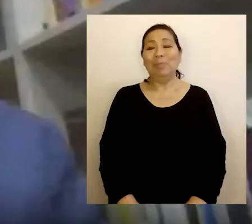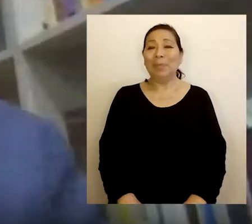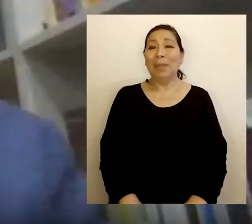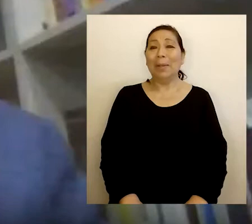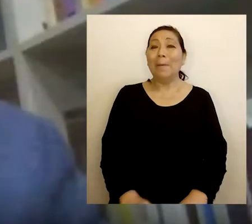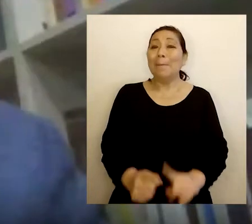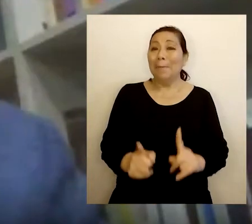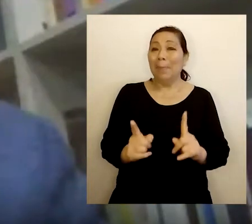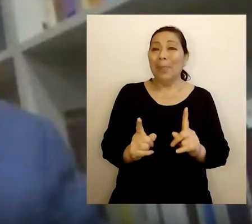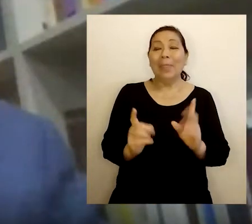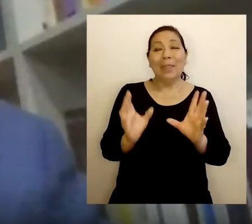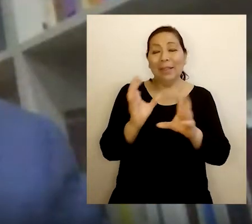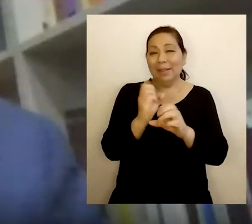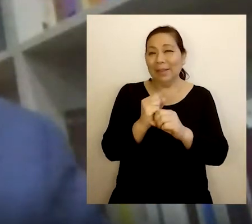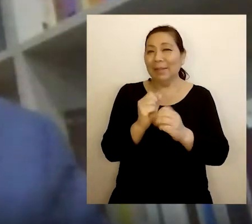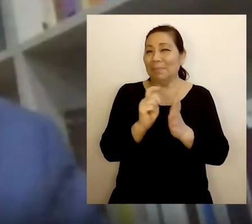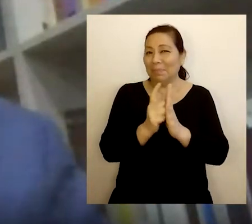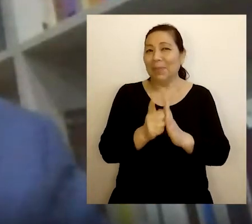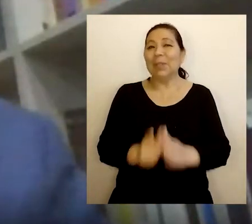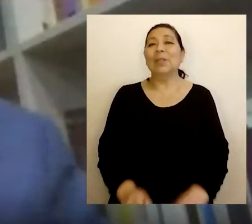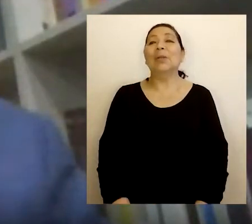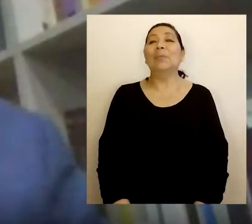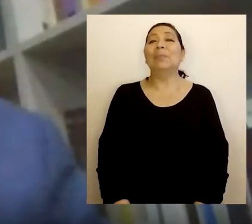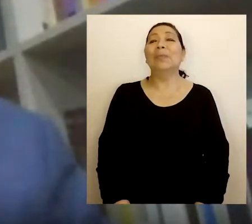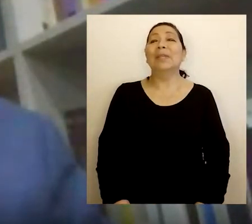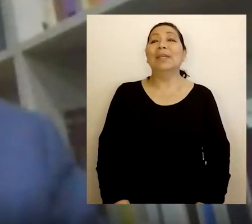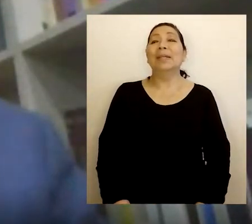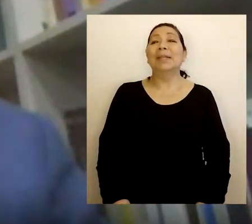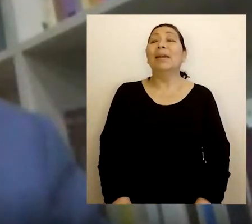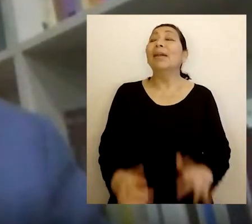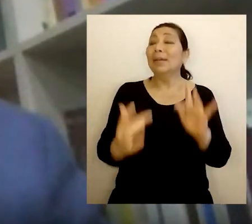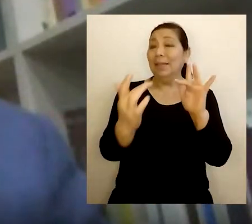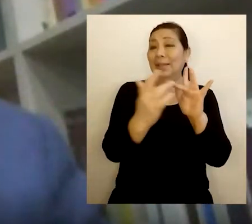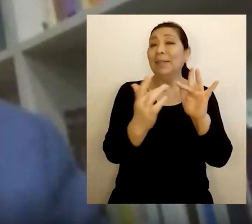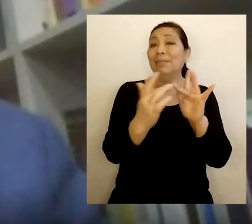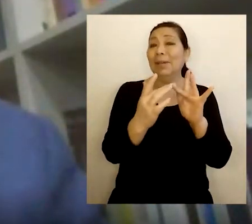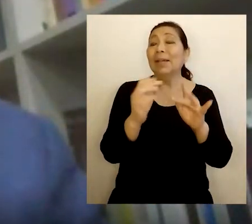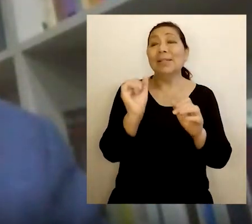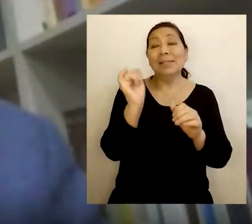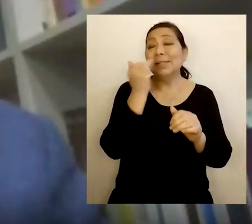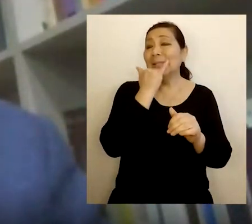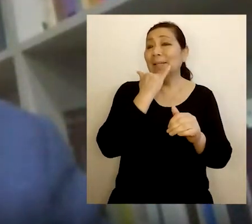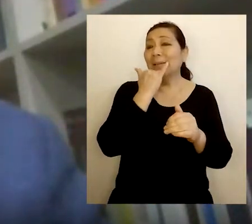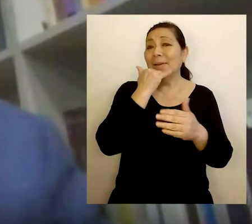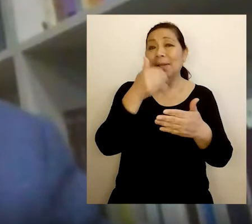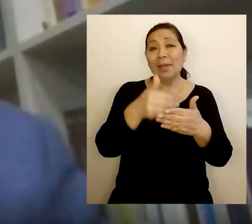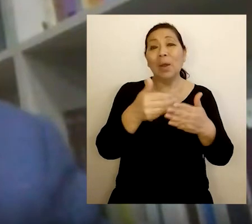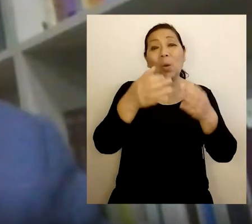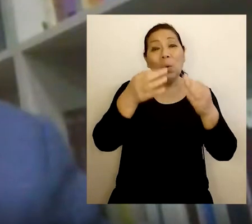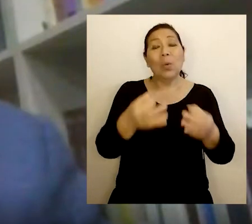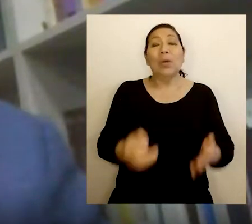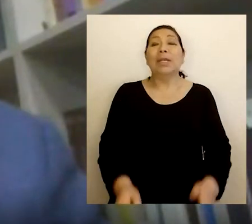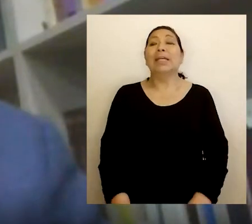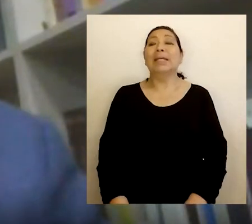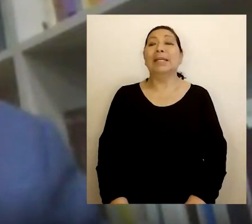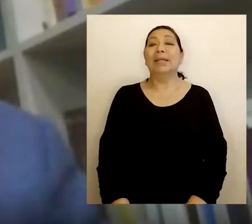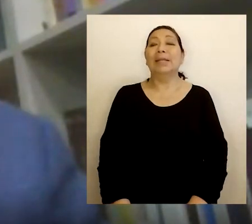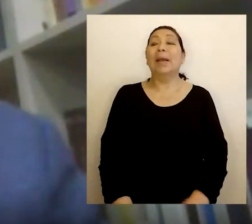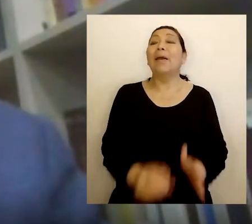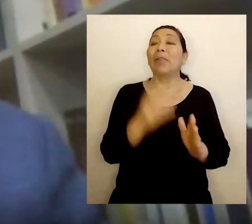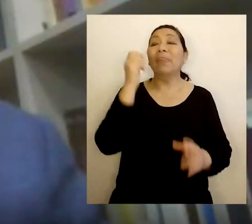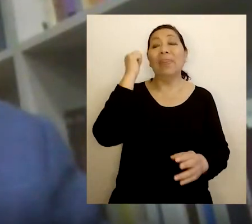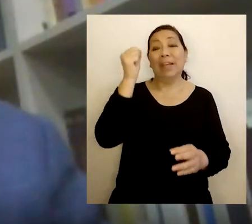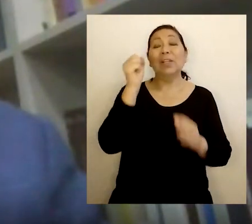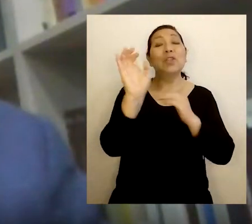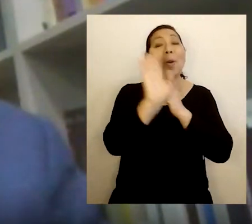Doctora, para cerrar en el minuto que me queda, identificar si es que el derecho invocado repercute justamente en los derechos que